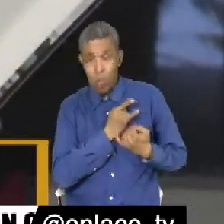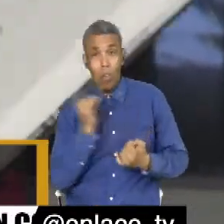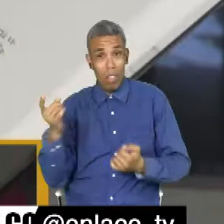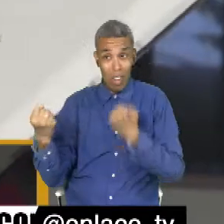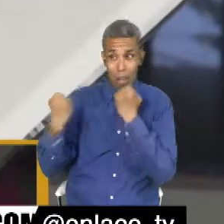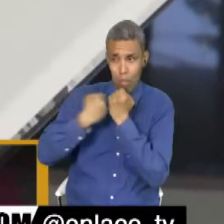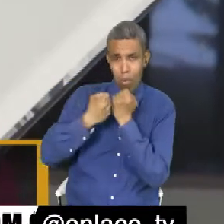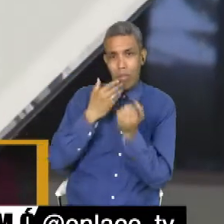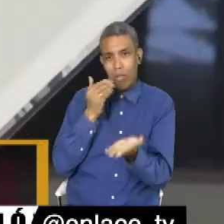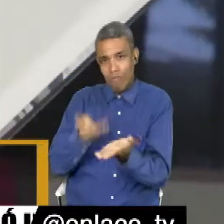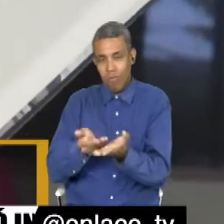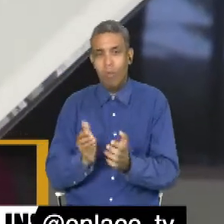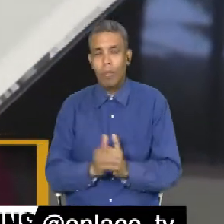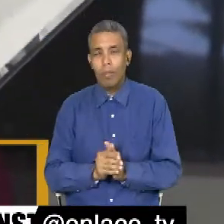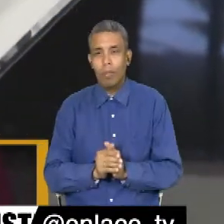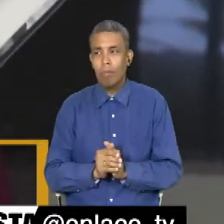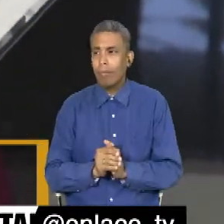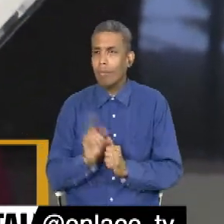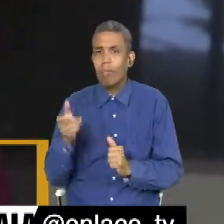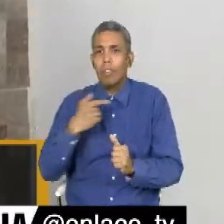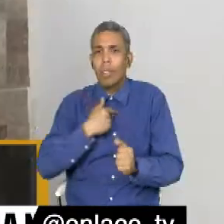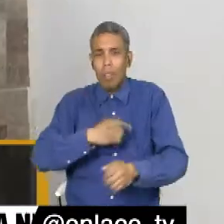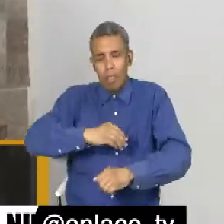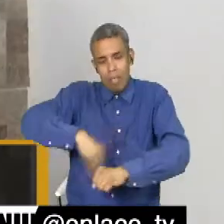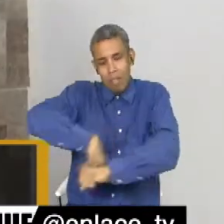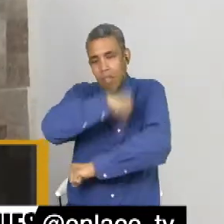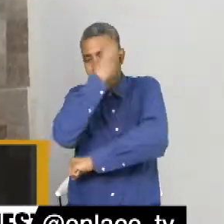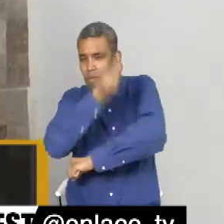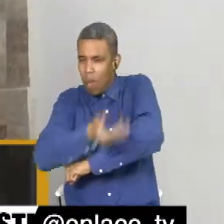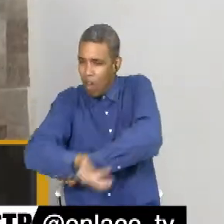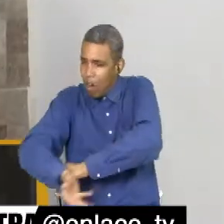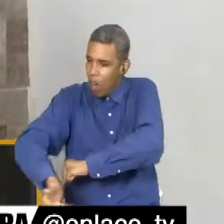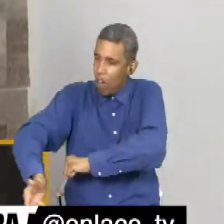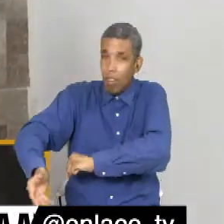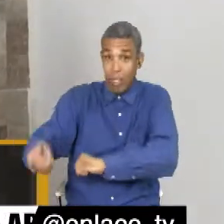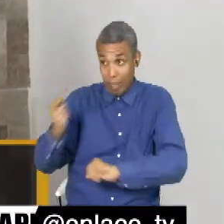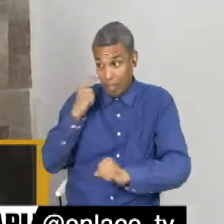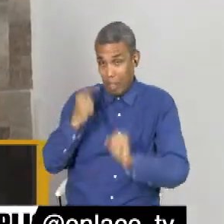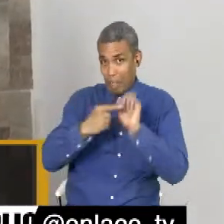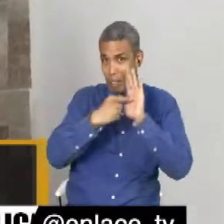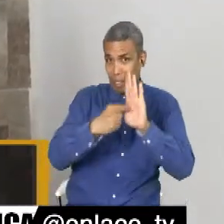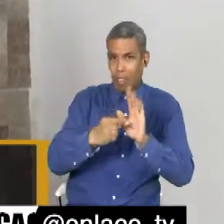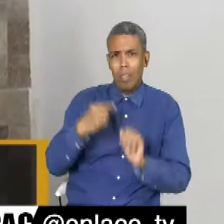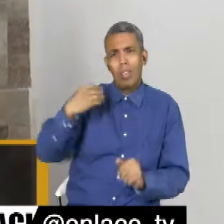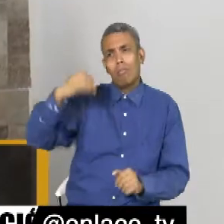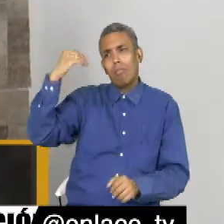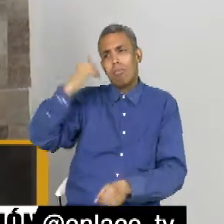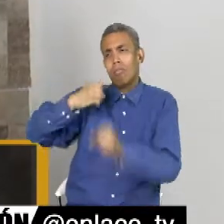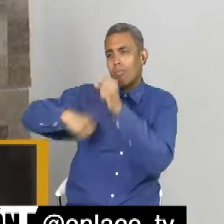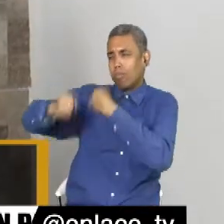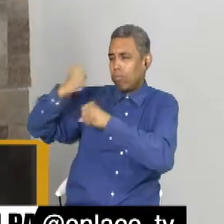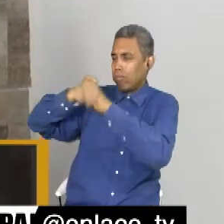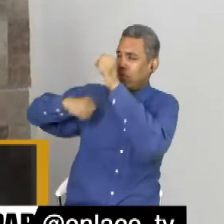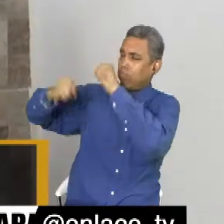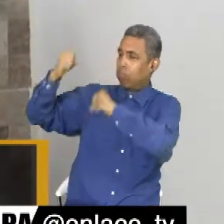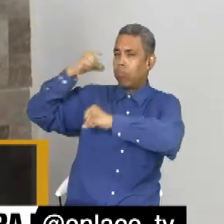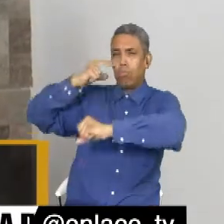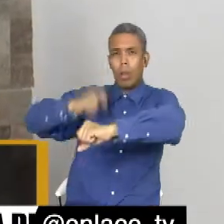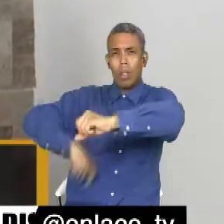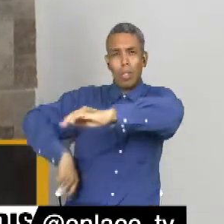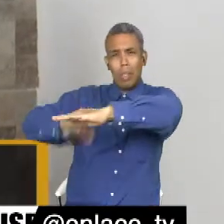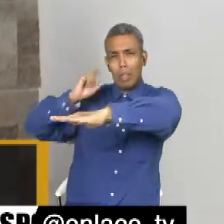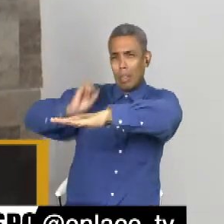Barranca Bermeja. Y a Barranca Bermeja le dedica uno de sus versos. Hace muchos años, una luz verde iluminó el Magdalena.